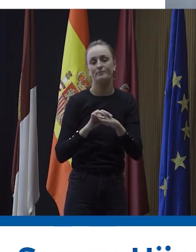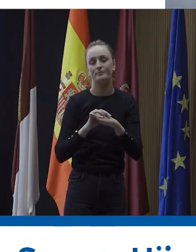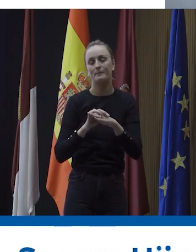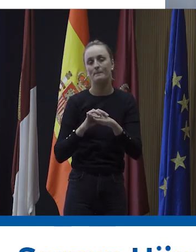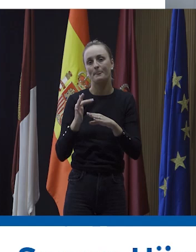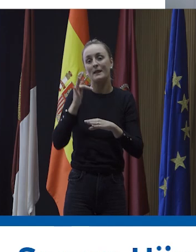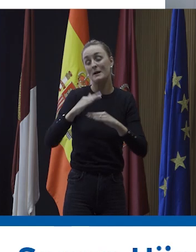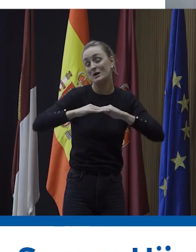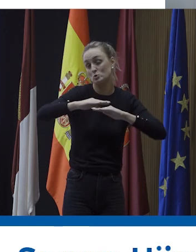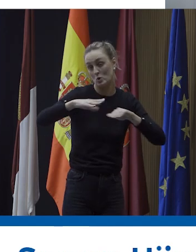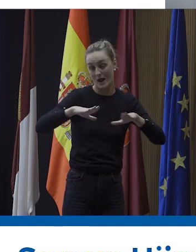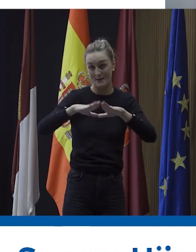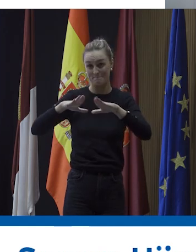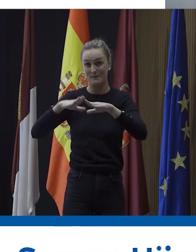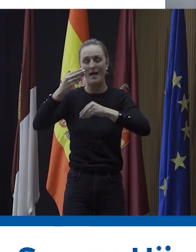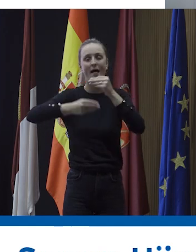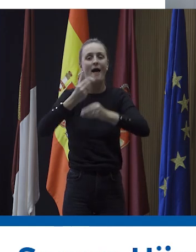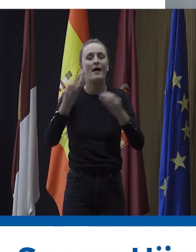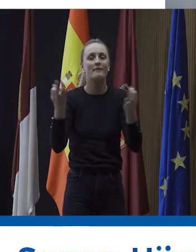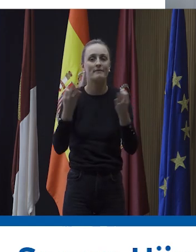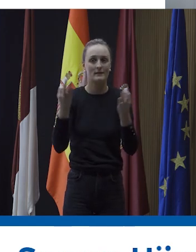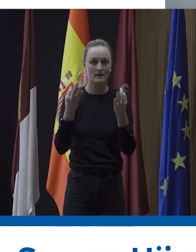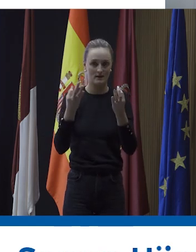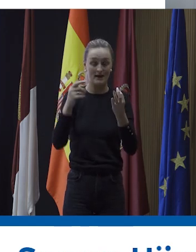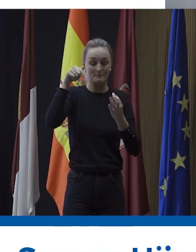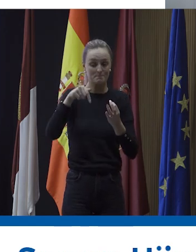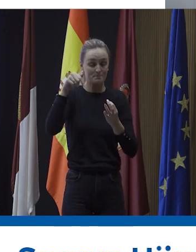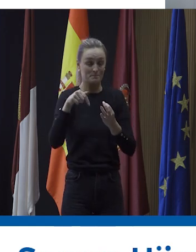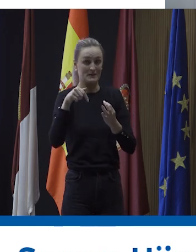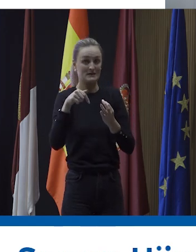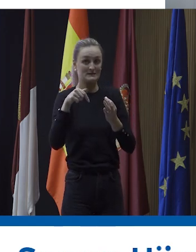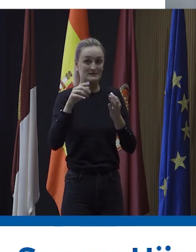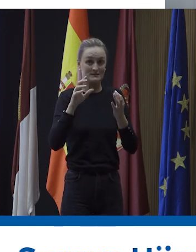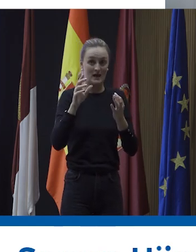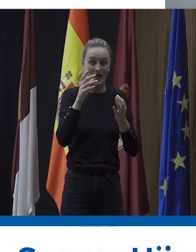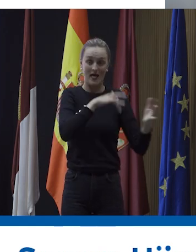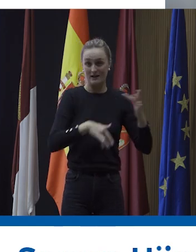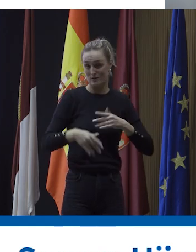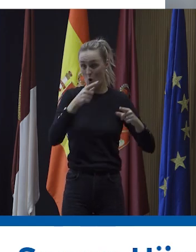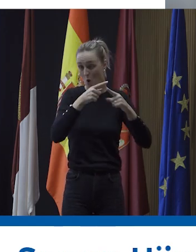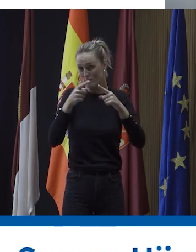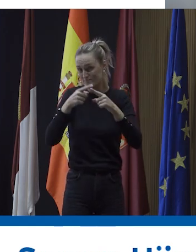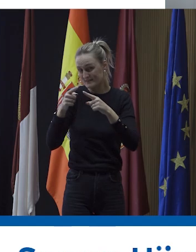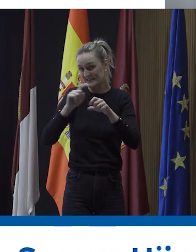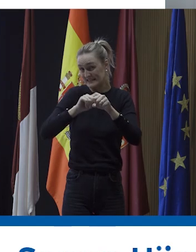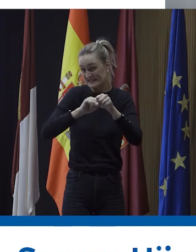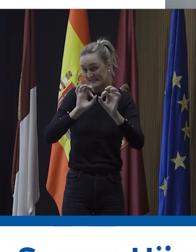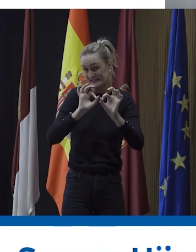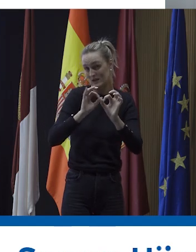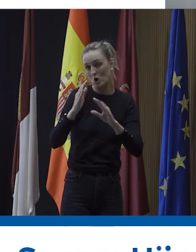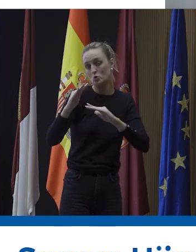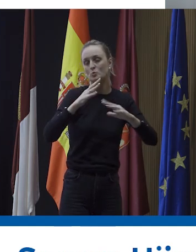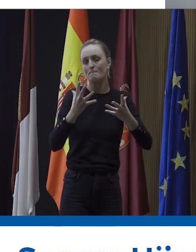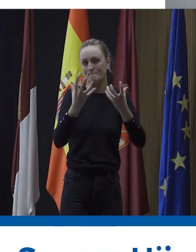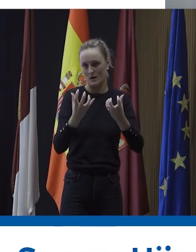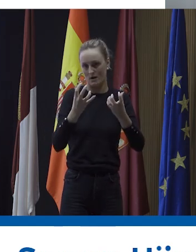el suelo de la pelvis lo que hace es sujetar a estas estructuras ahí. También hay unas fuerzas de sujeción que vienen desde arriba y